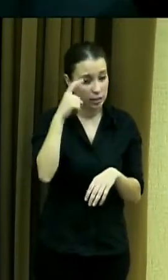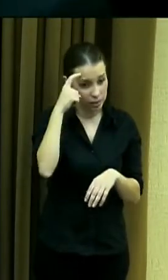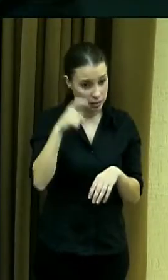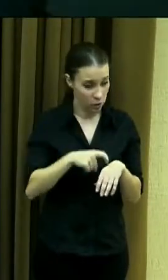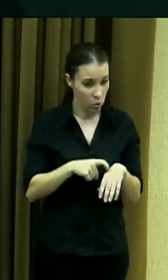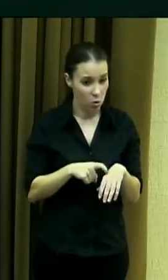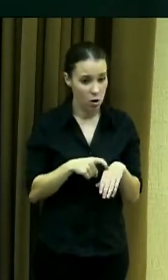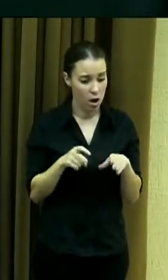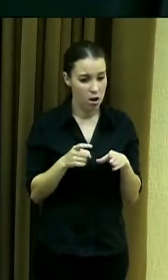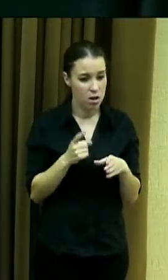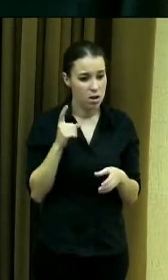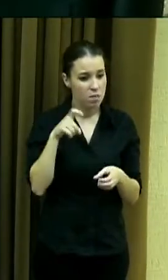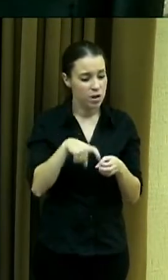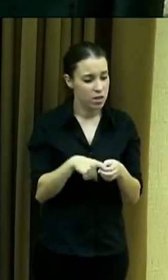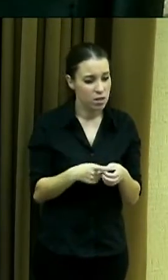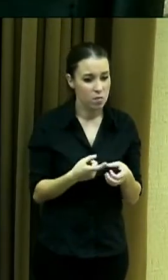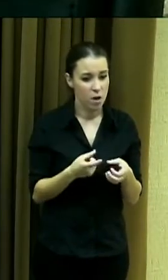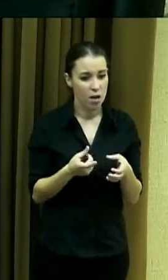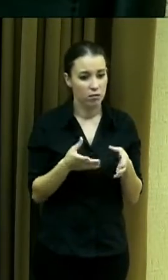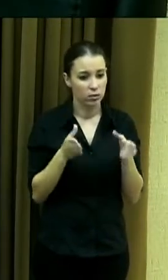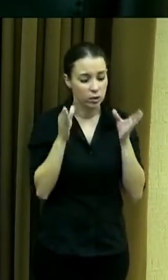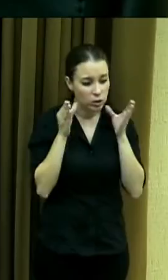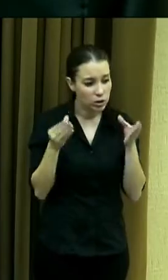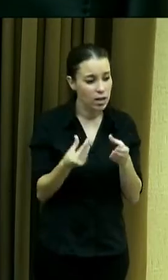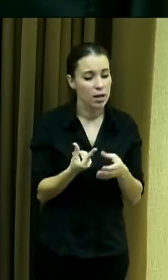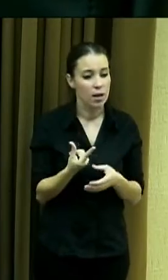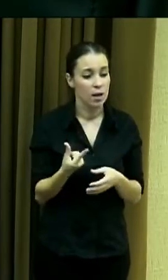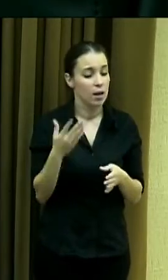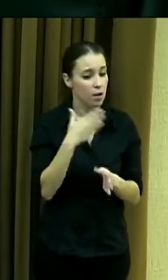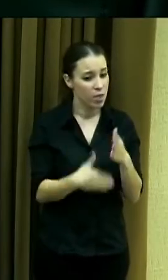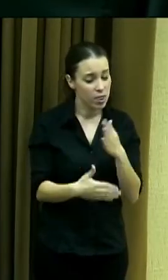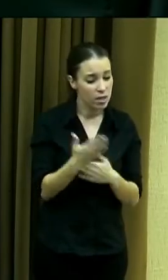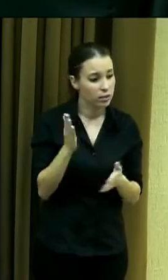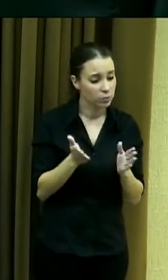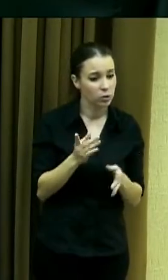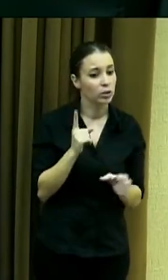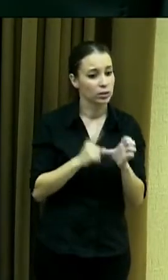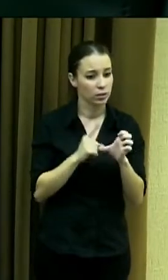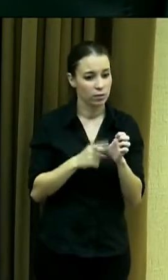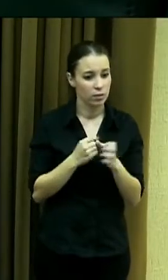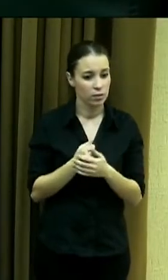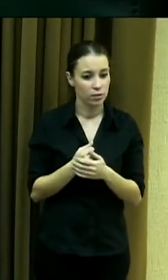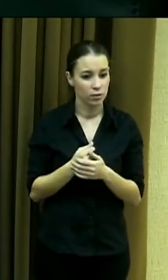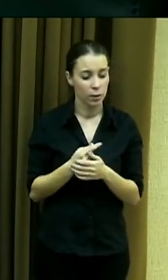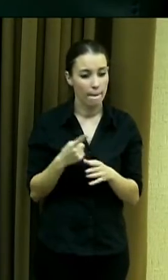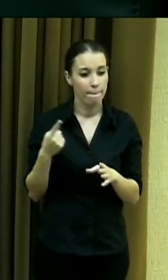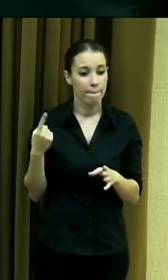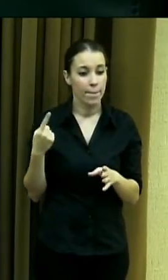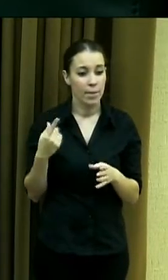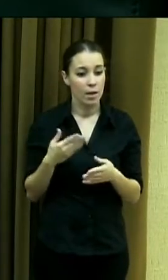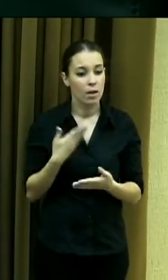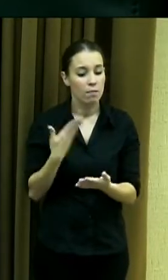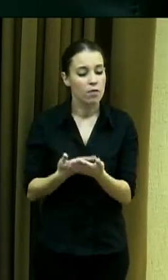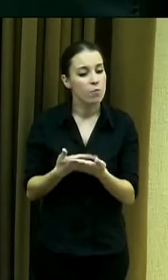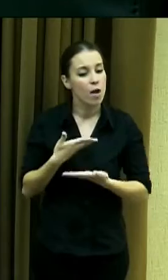involucrada en el tratamiento con todo lo que es la discapacidad en Extremadura. ¿Cuántas veces le damos la lata para pedirle que nos eche una